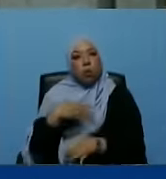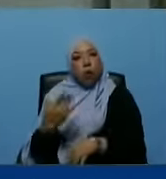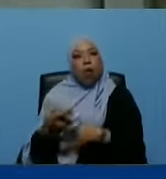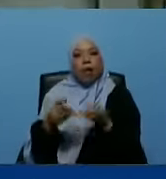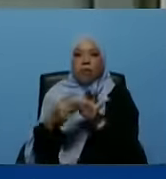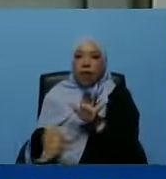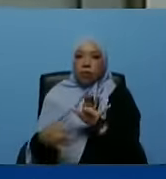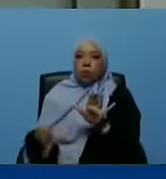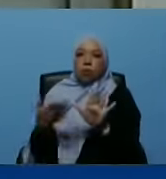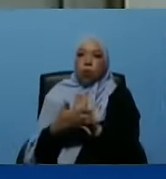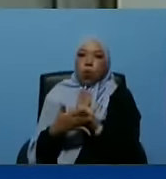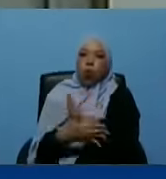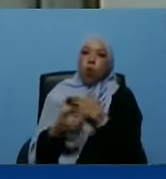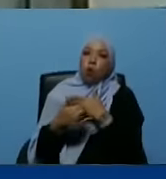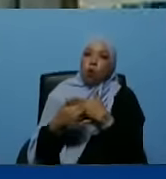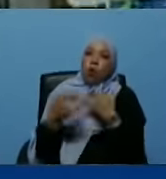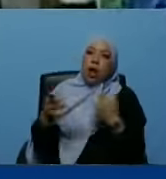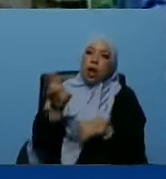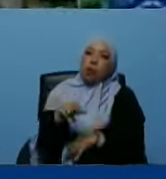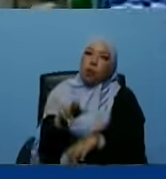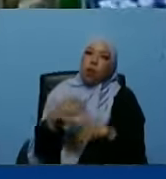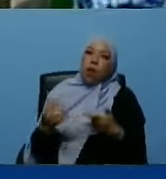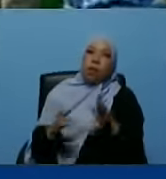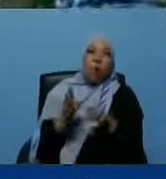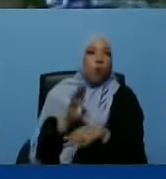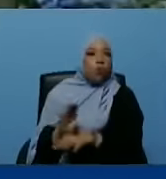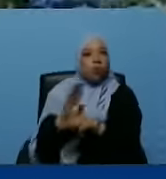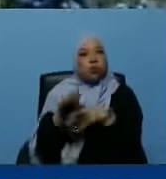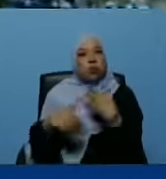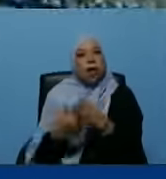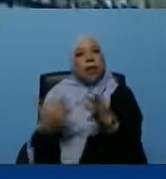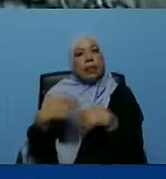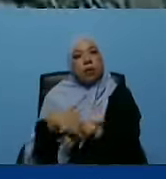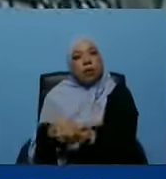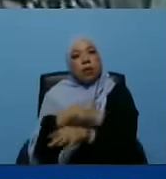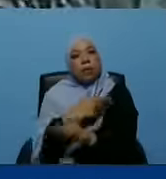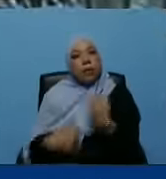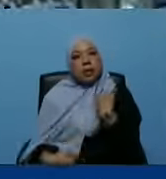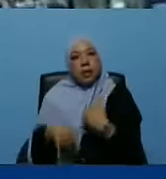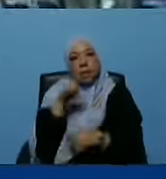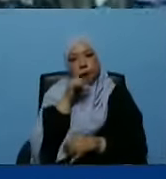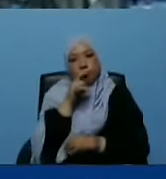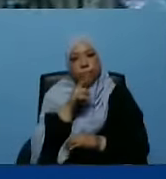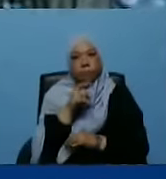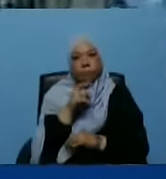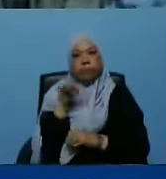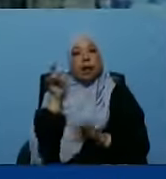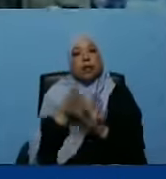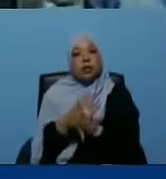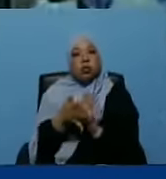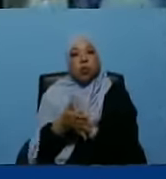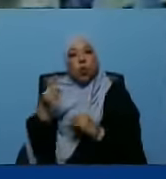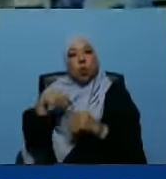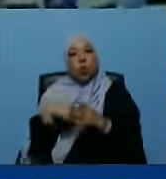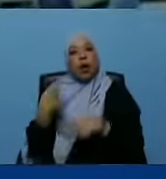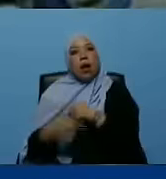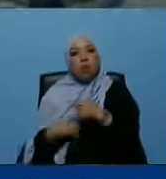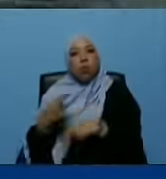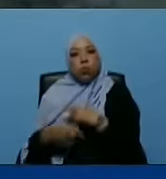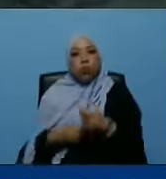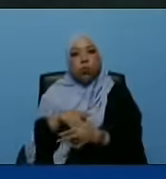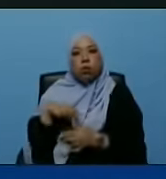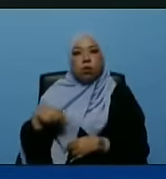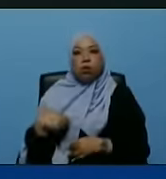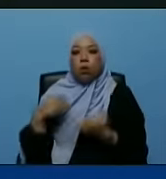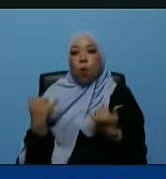derecha arremeter contra ellos. Estamos protegiéndolo en la integridad, presidente, y eso significa profundizar la revolución como usted nos